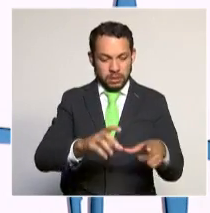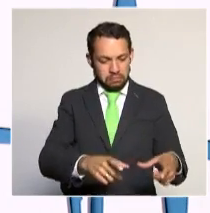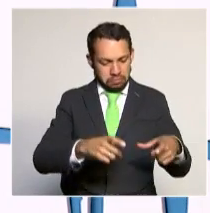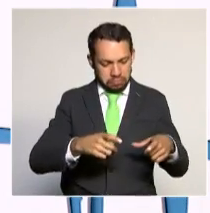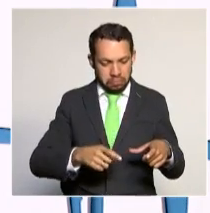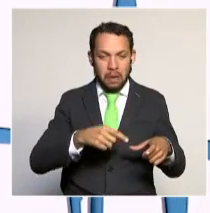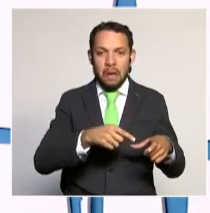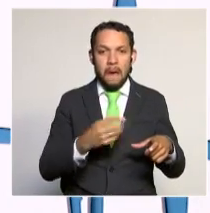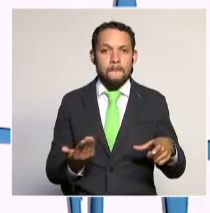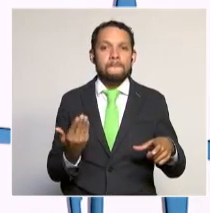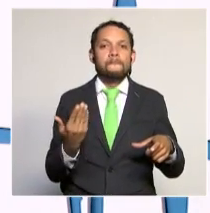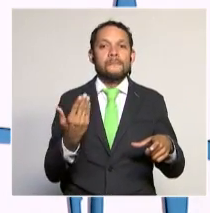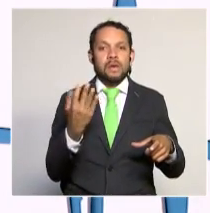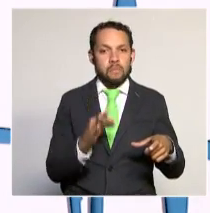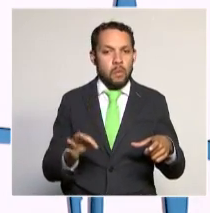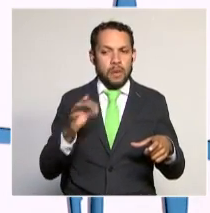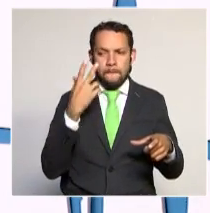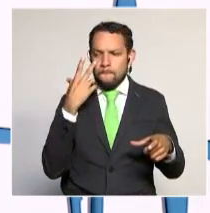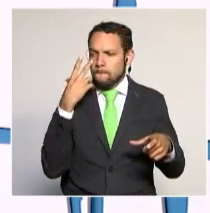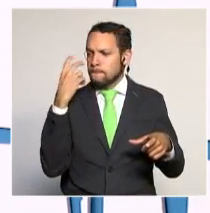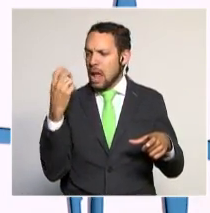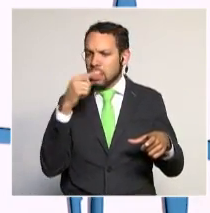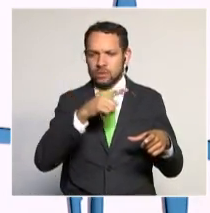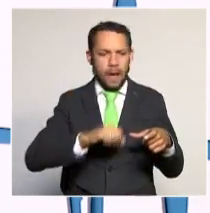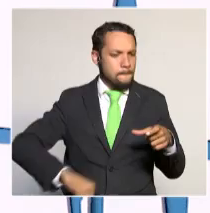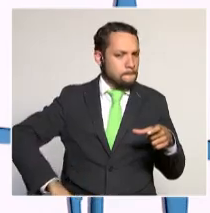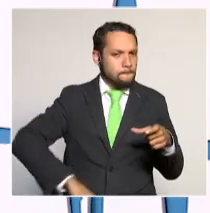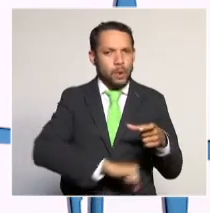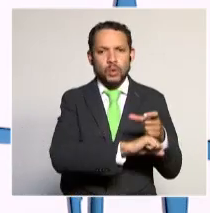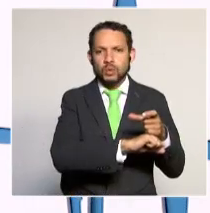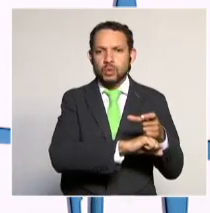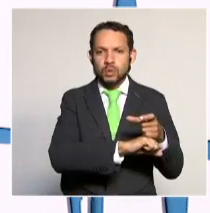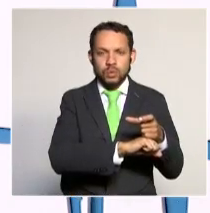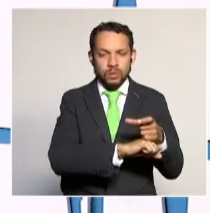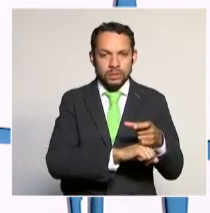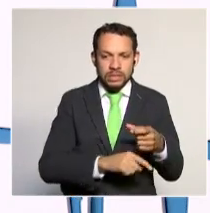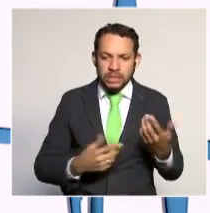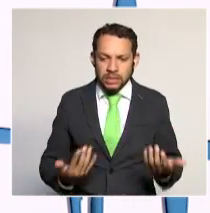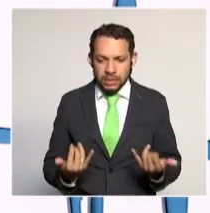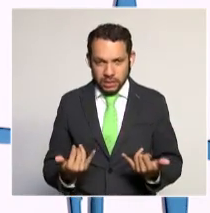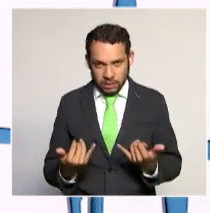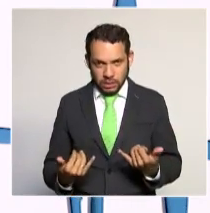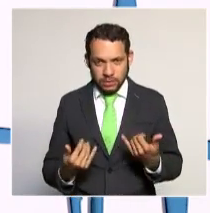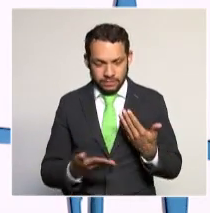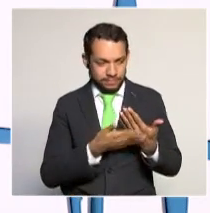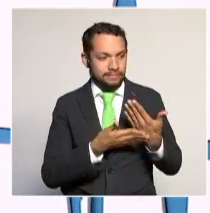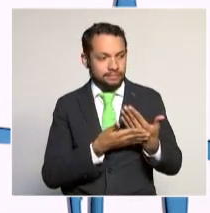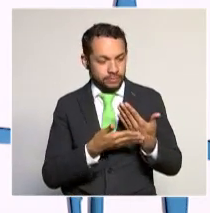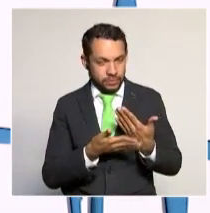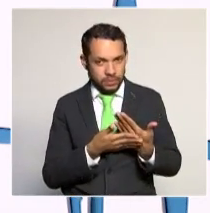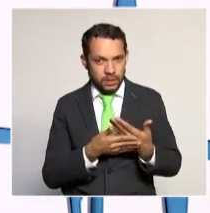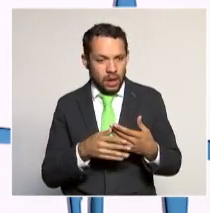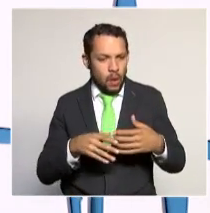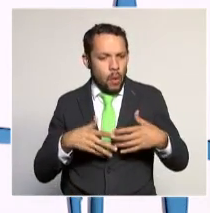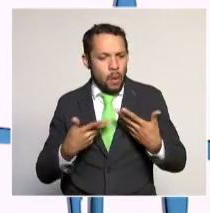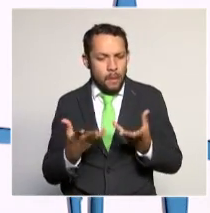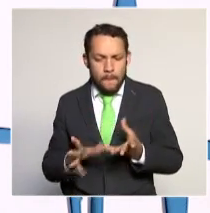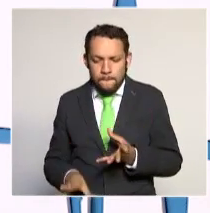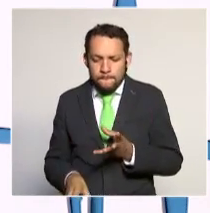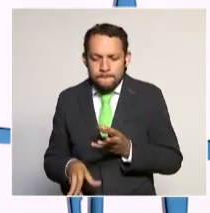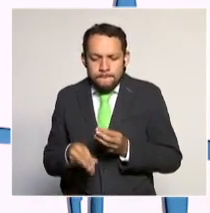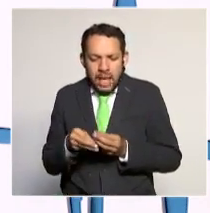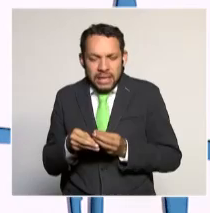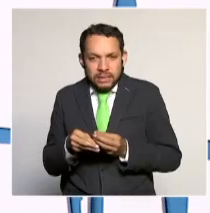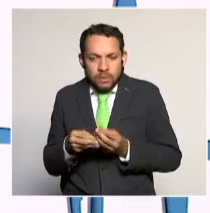anatomopatológicos increíbles, cómo acompañan, porque es muy importante lo que acaba de decir el doctor Jorge Eduardo, es el complemento,